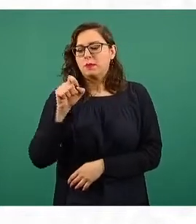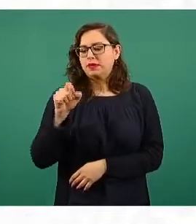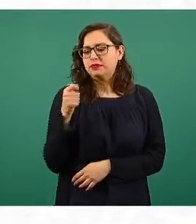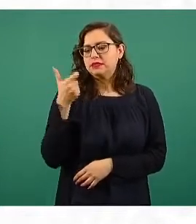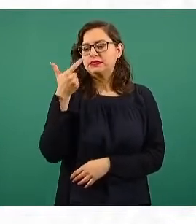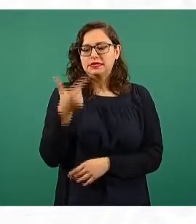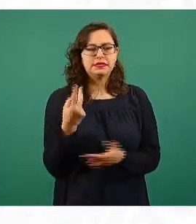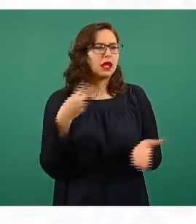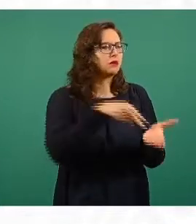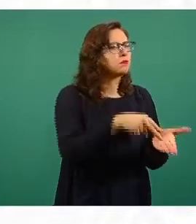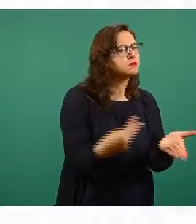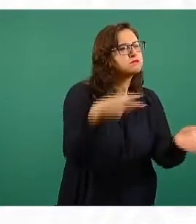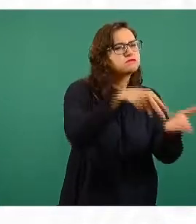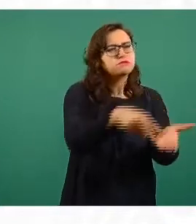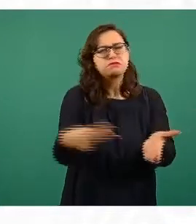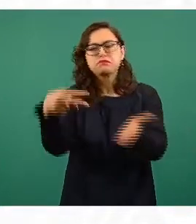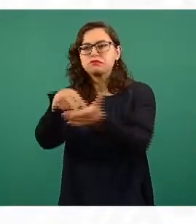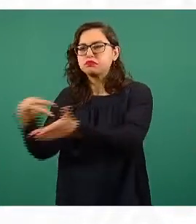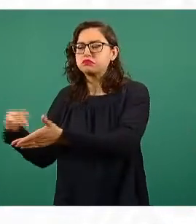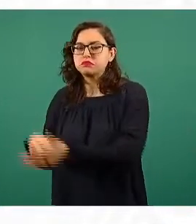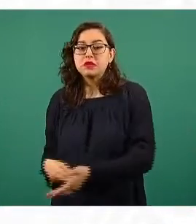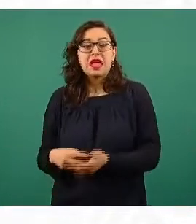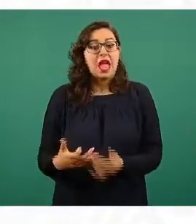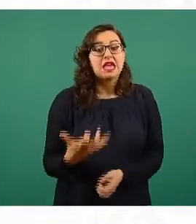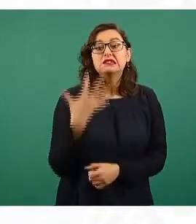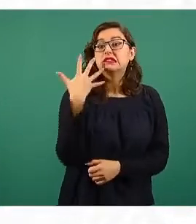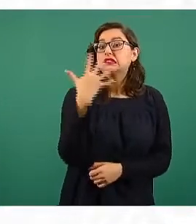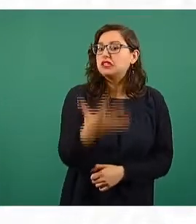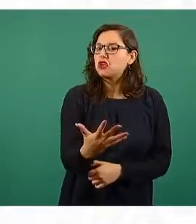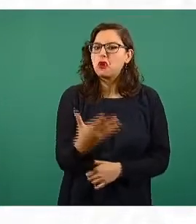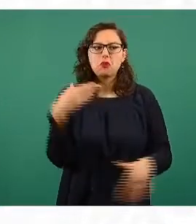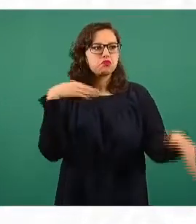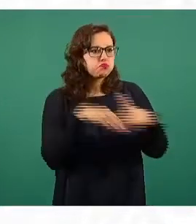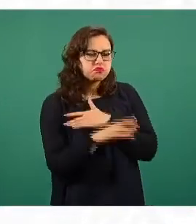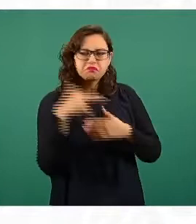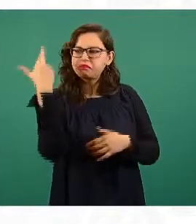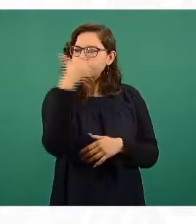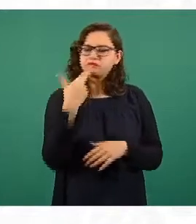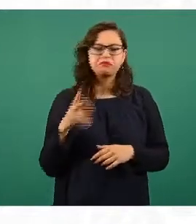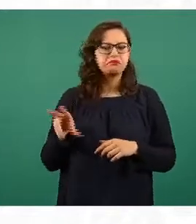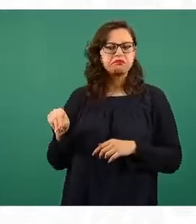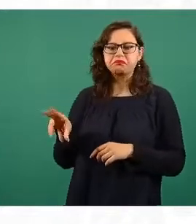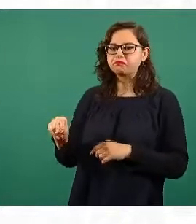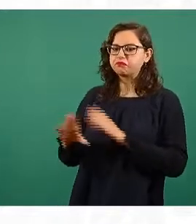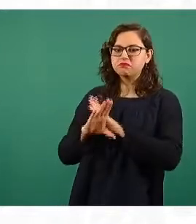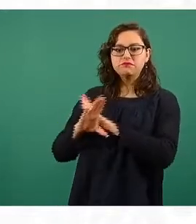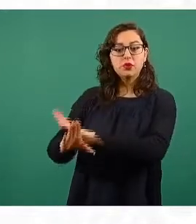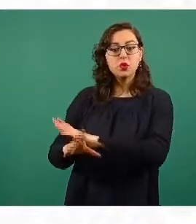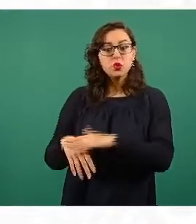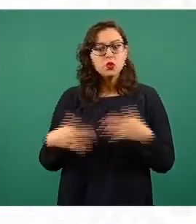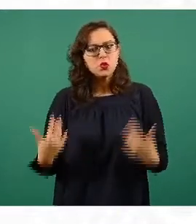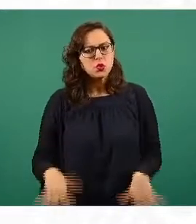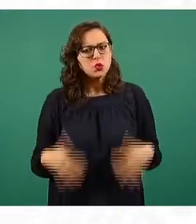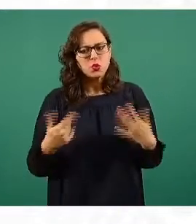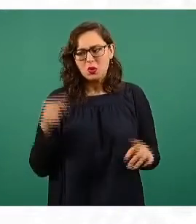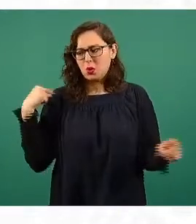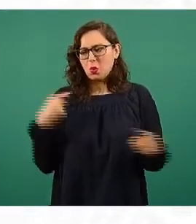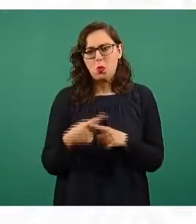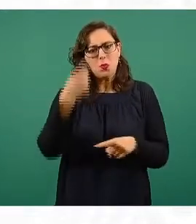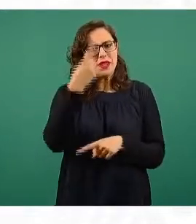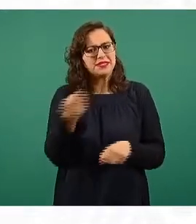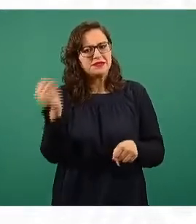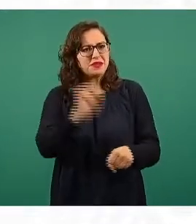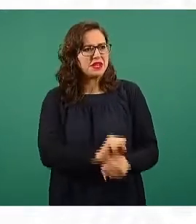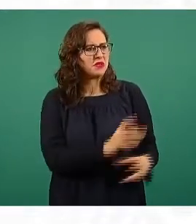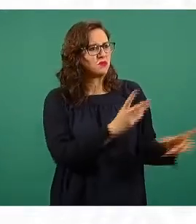visitas. 5 gasolineras no se dejaron verificar. Fue una semana con muchas que no se dejaron verificar, muy